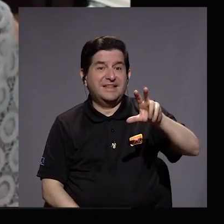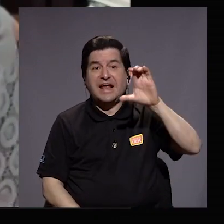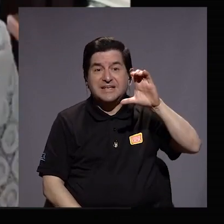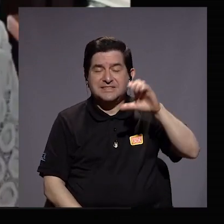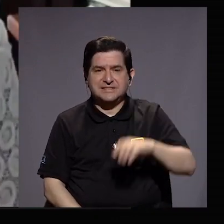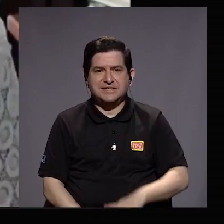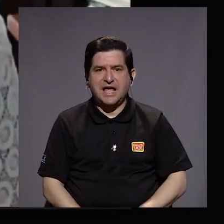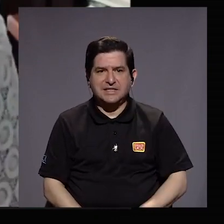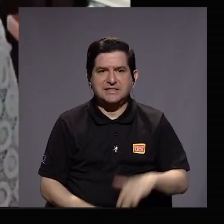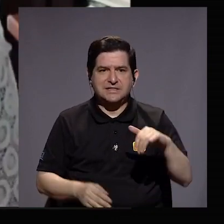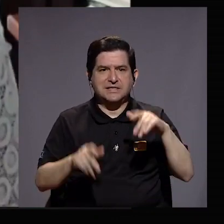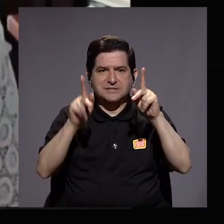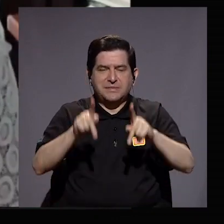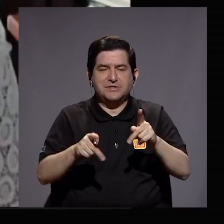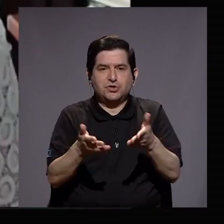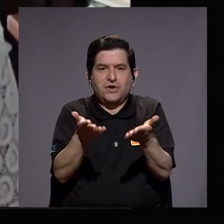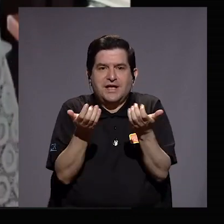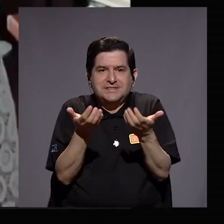eran